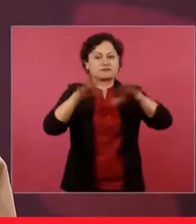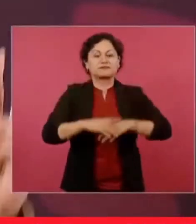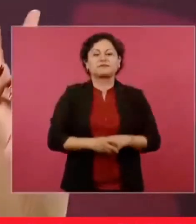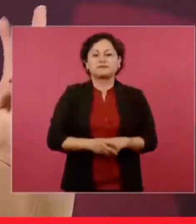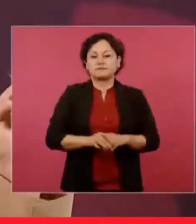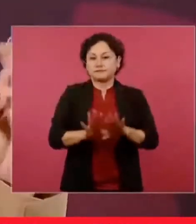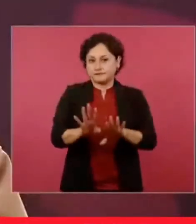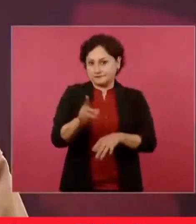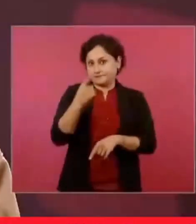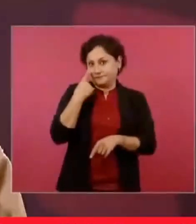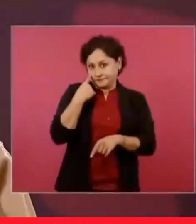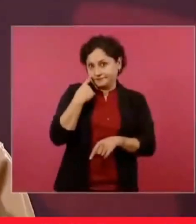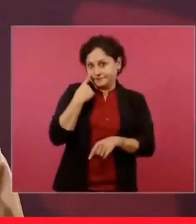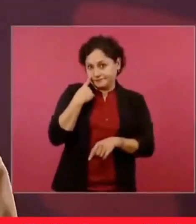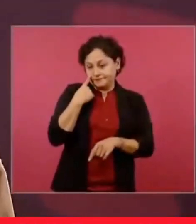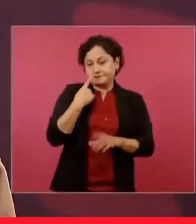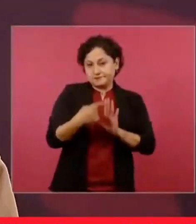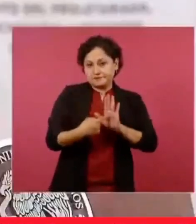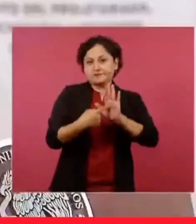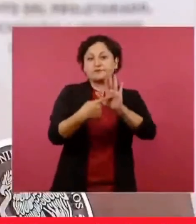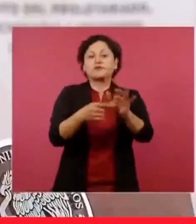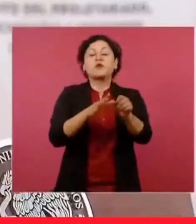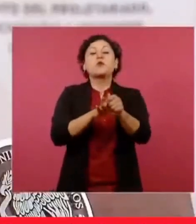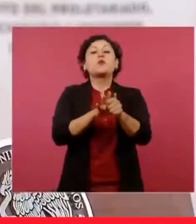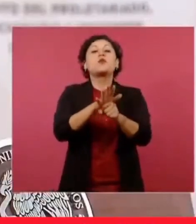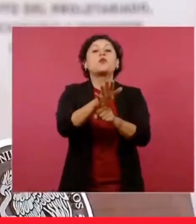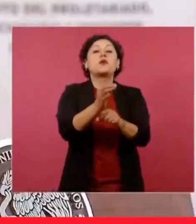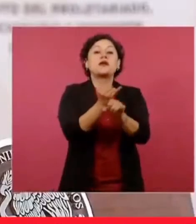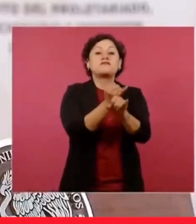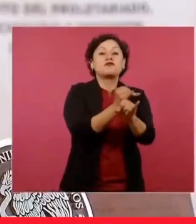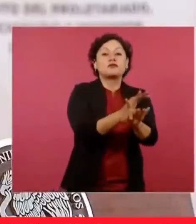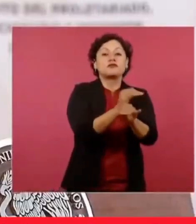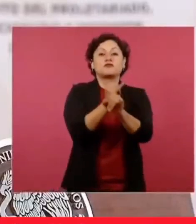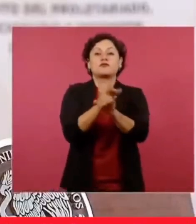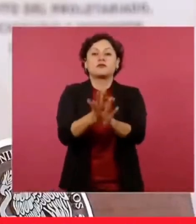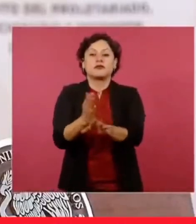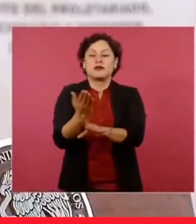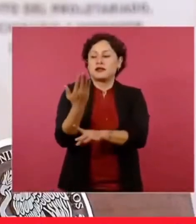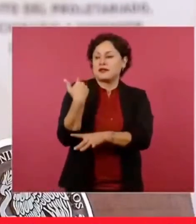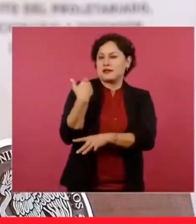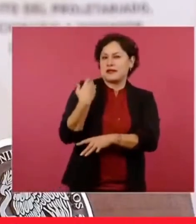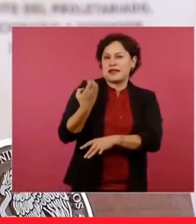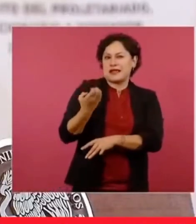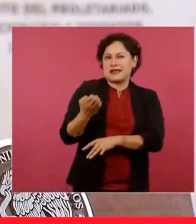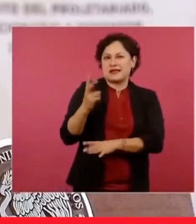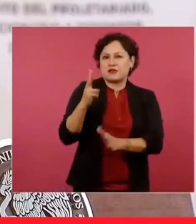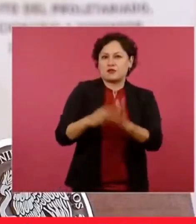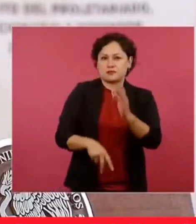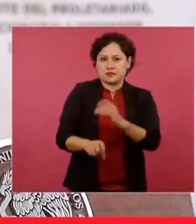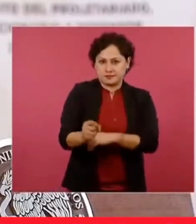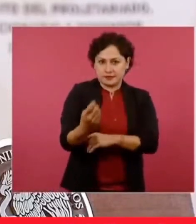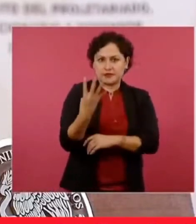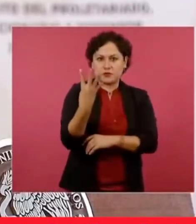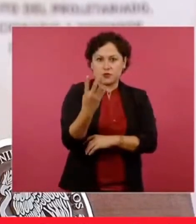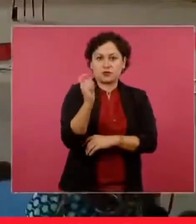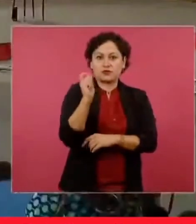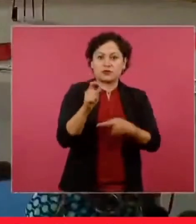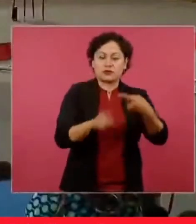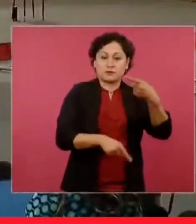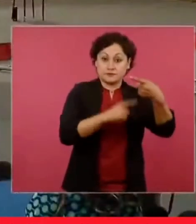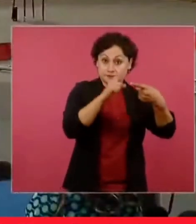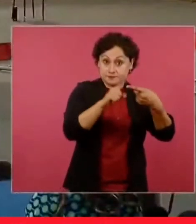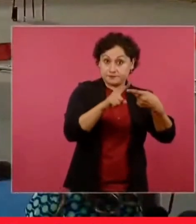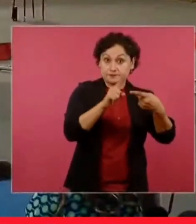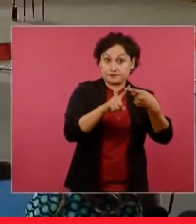cuáles son los reportajes que se publicaron a finales de enero de 2024. Uno, decía